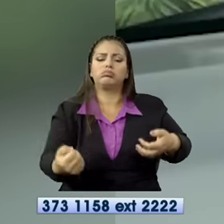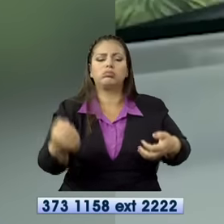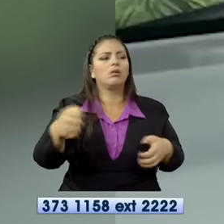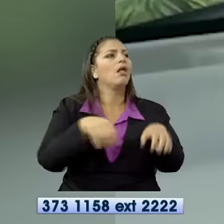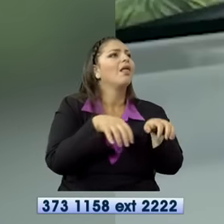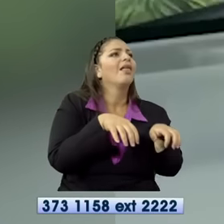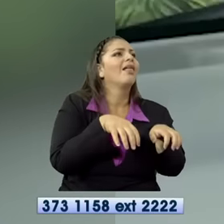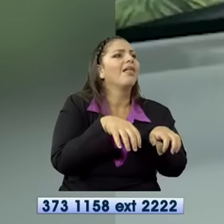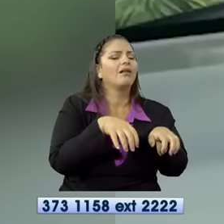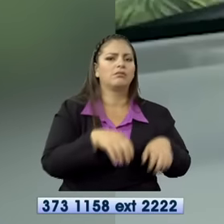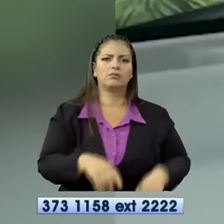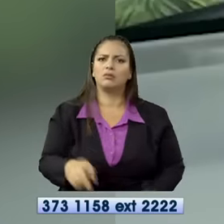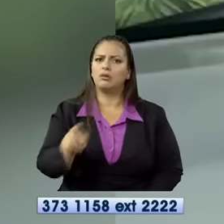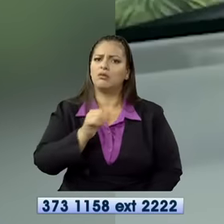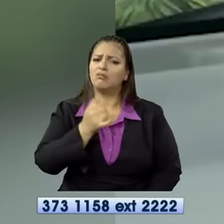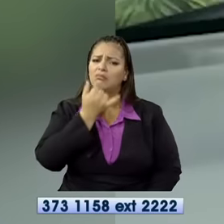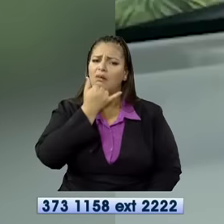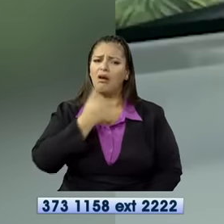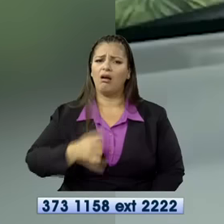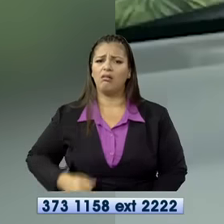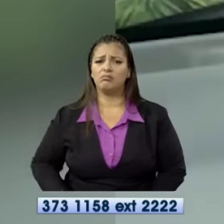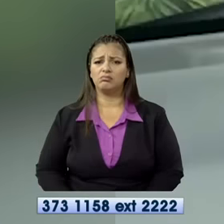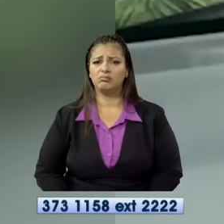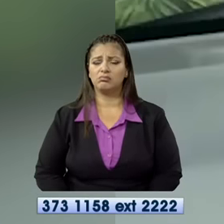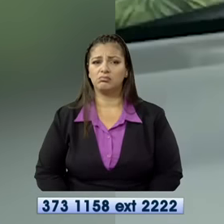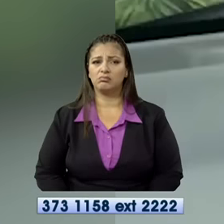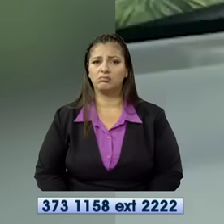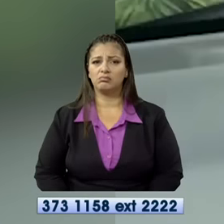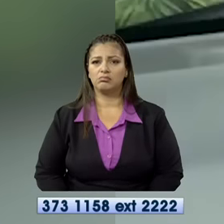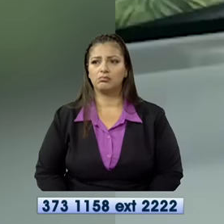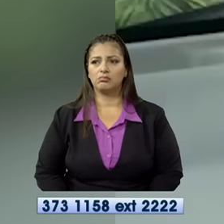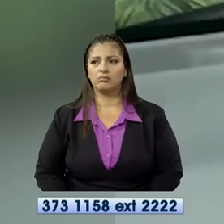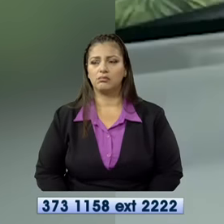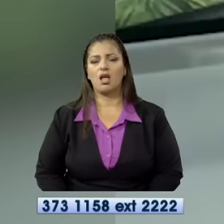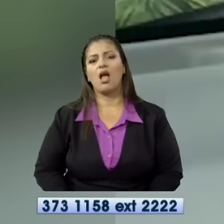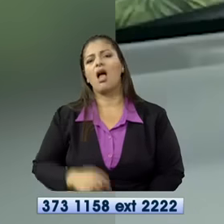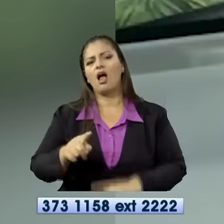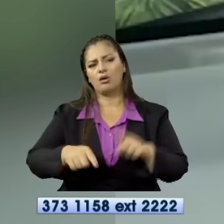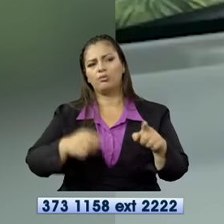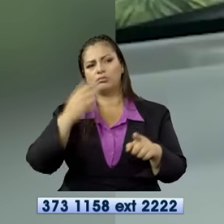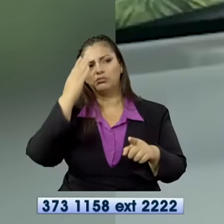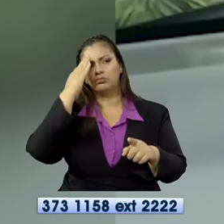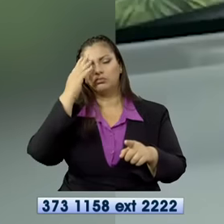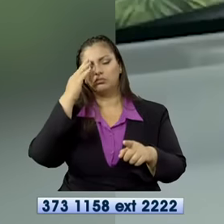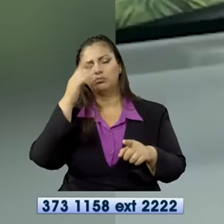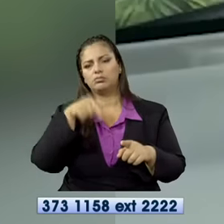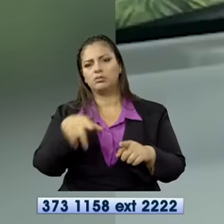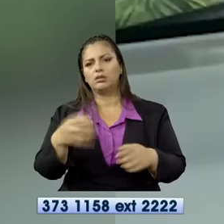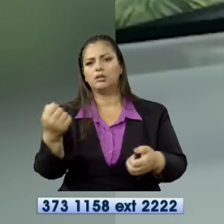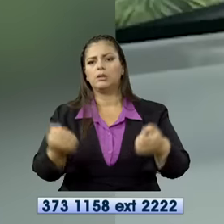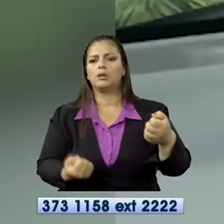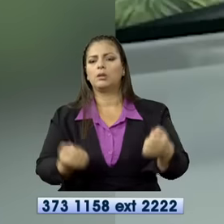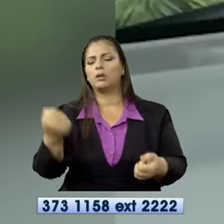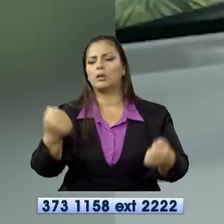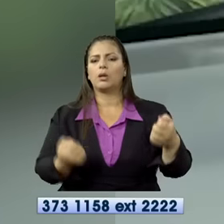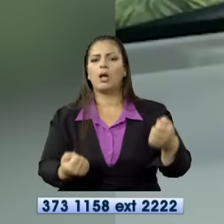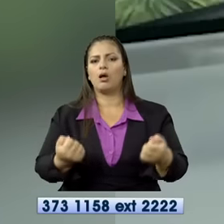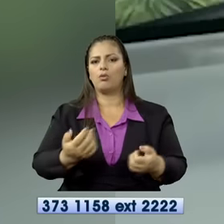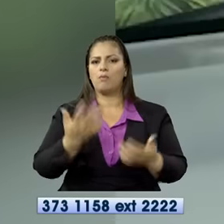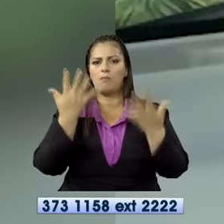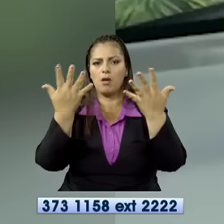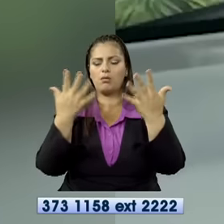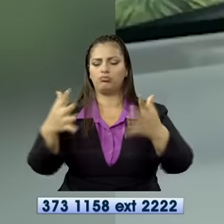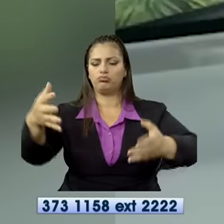eh Por ejemplo hay personas que tienen carro automático y no necesitan la mano derecha para meter los cambios verdad Entonces llevan al lo que no está bien